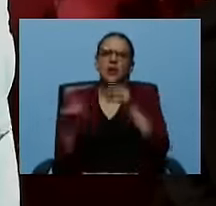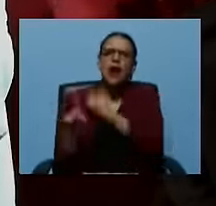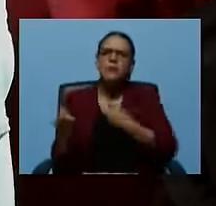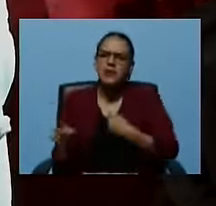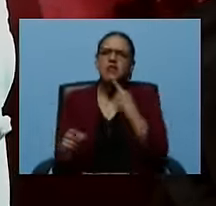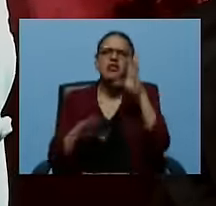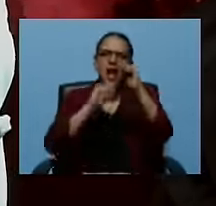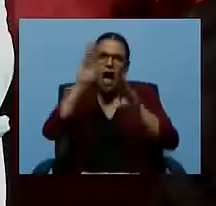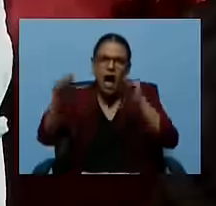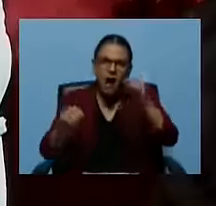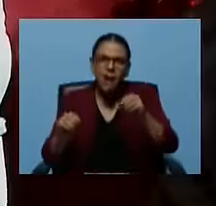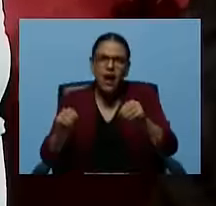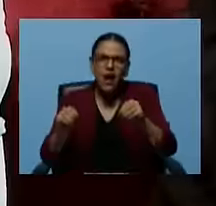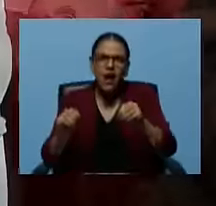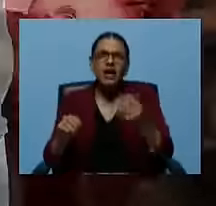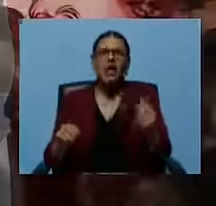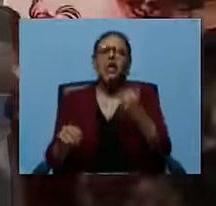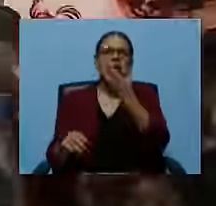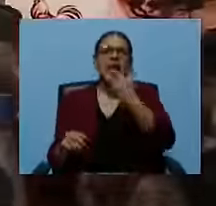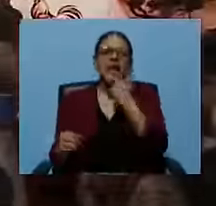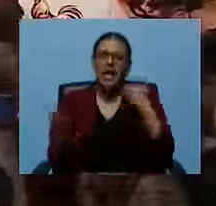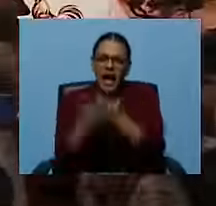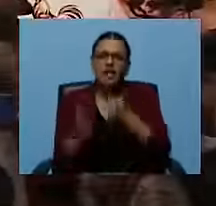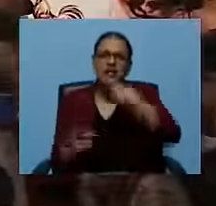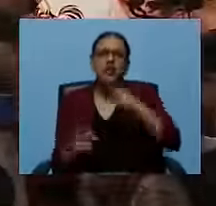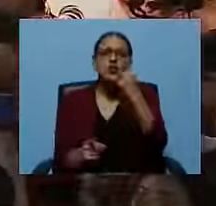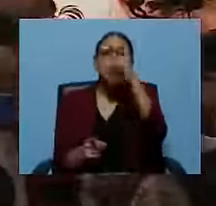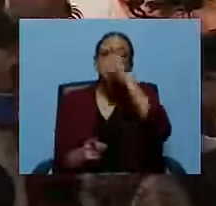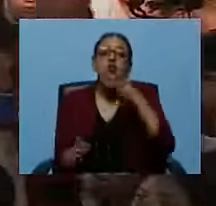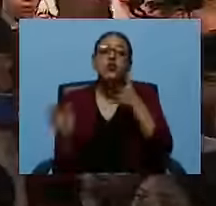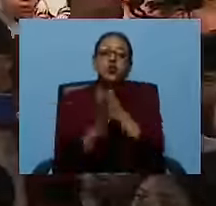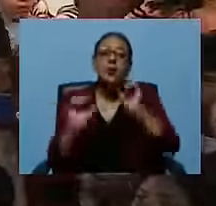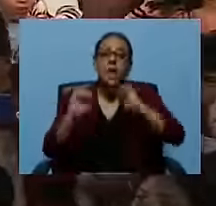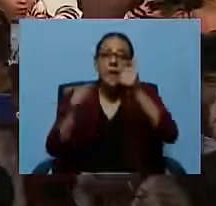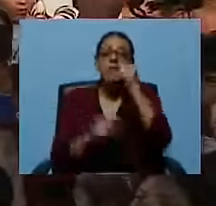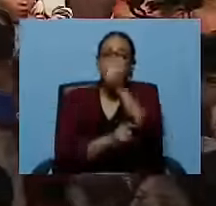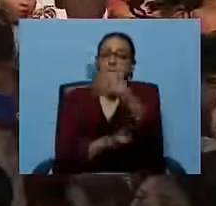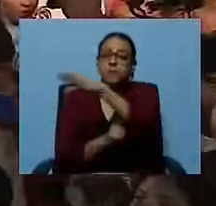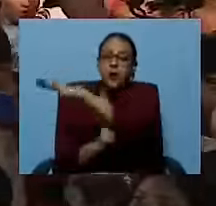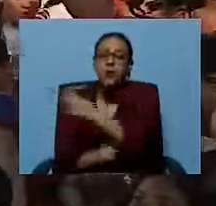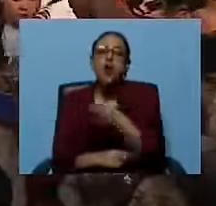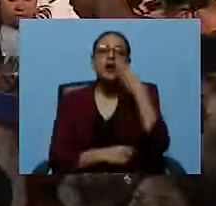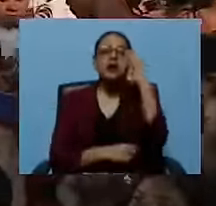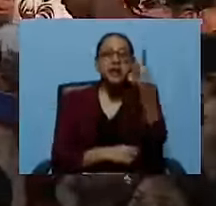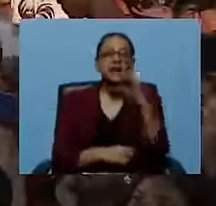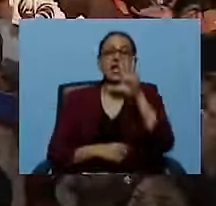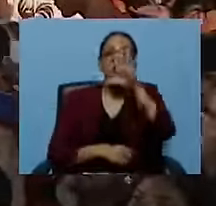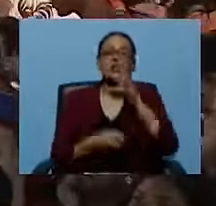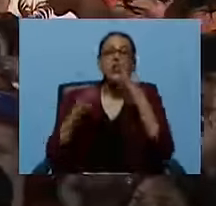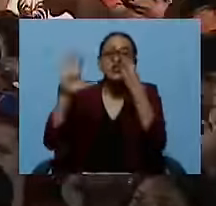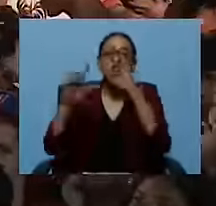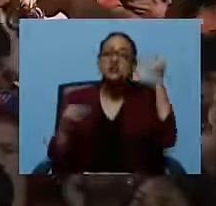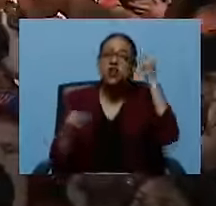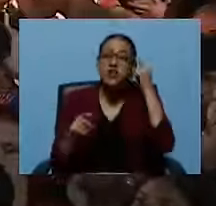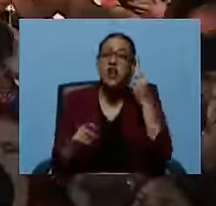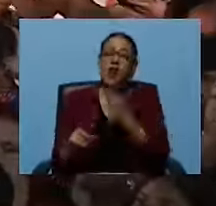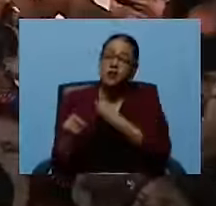dicho, casi estamos a un año del genocidio en Palestina, 358 días, señor